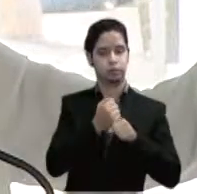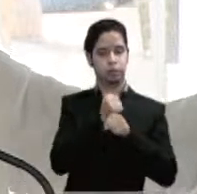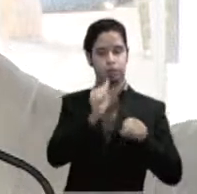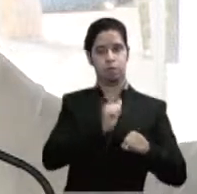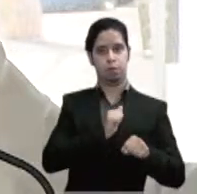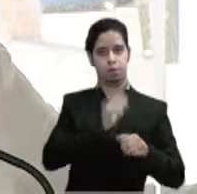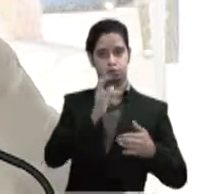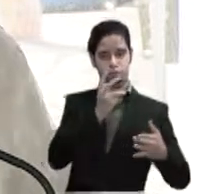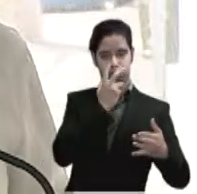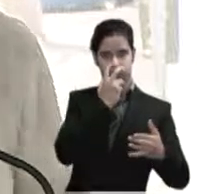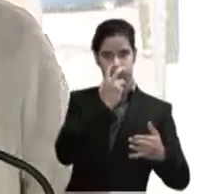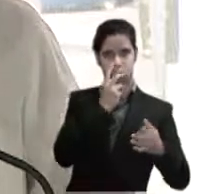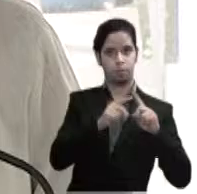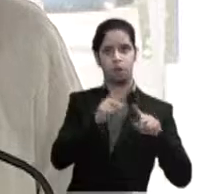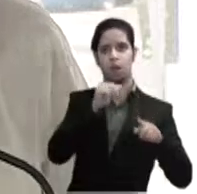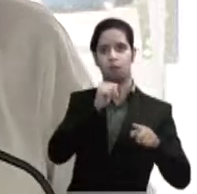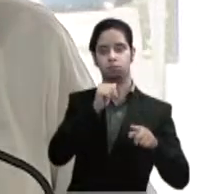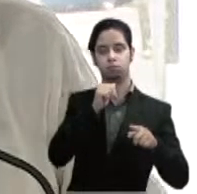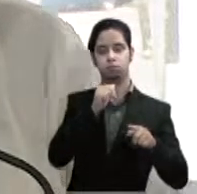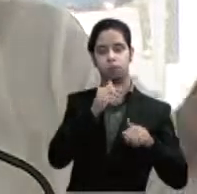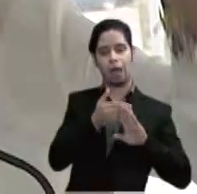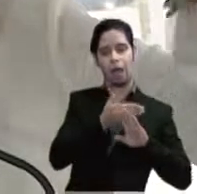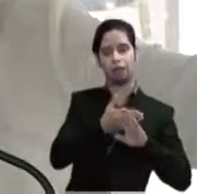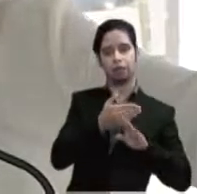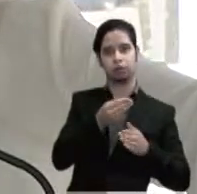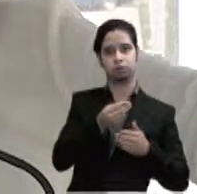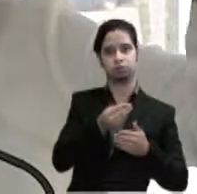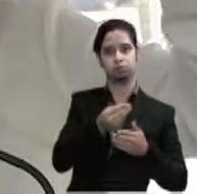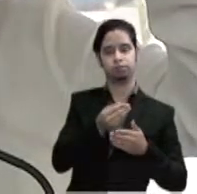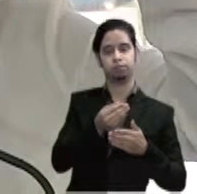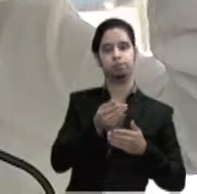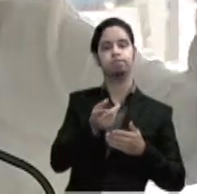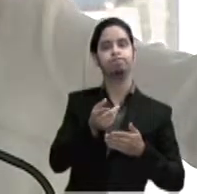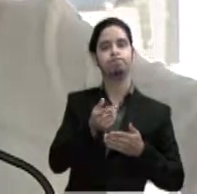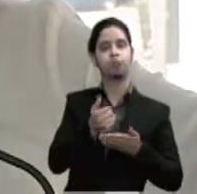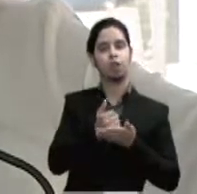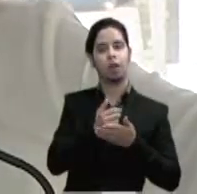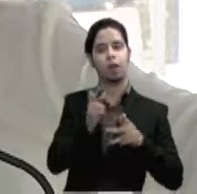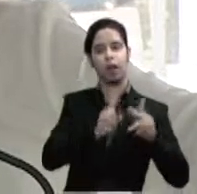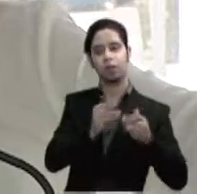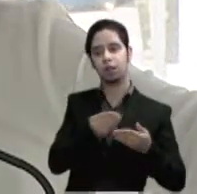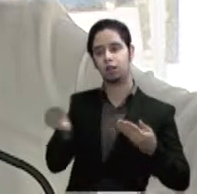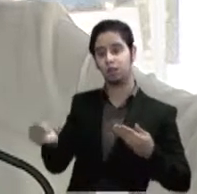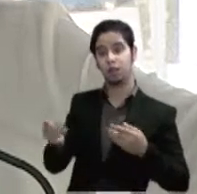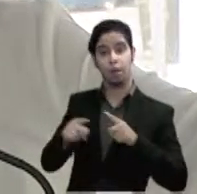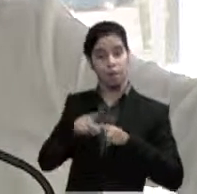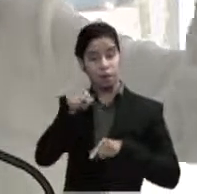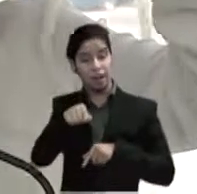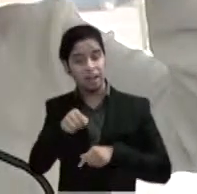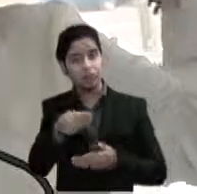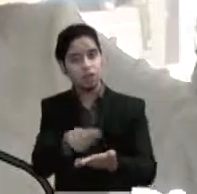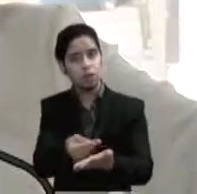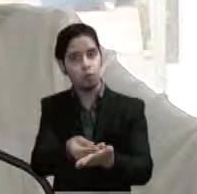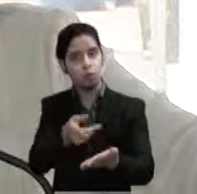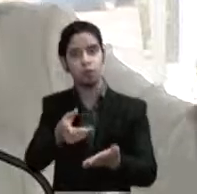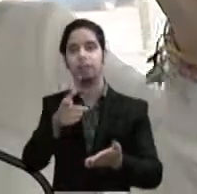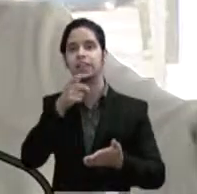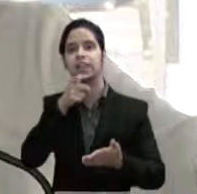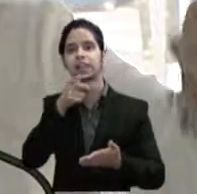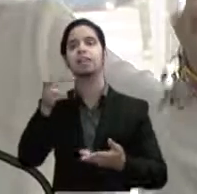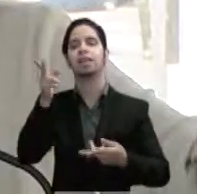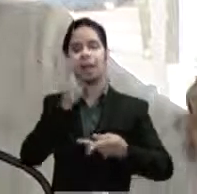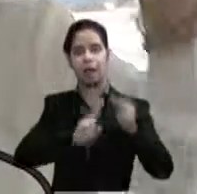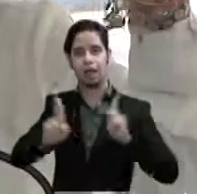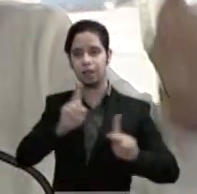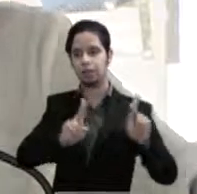de ayudar al que tiene al lado. Y ese chavito es de la gente de San Juan. Y con ese chavito es